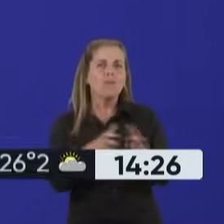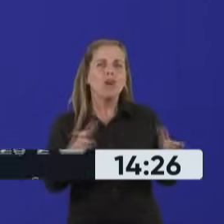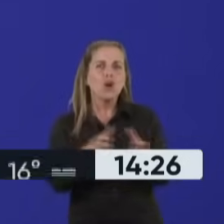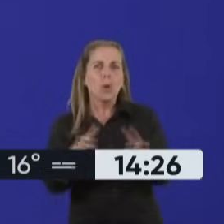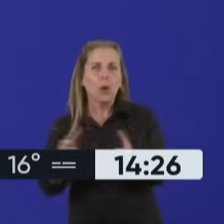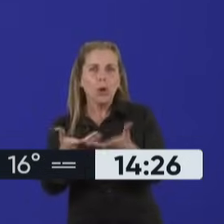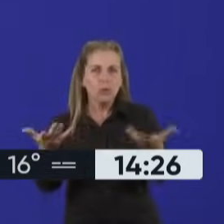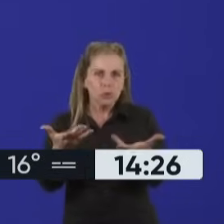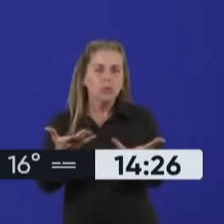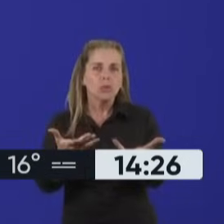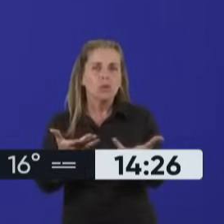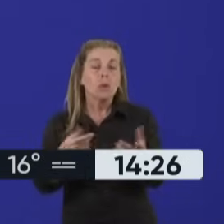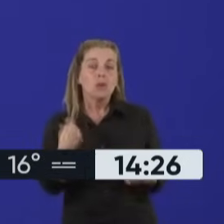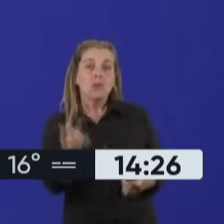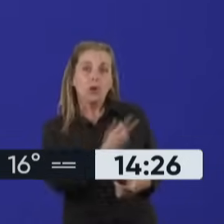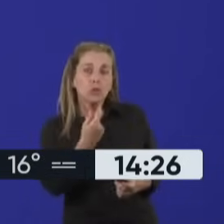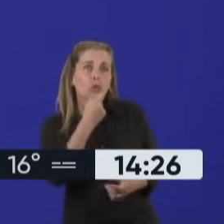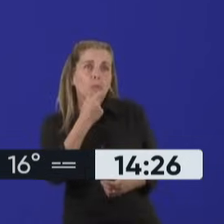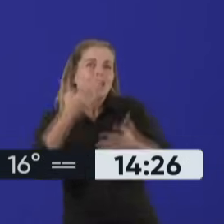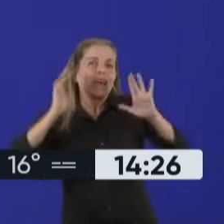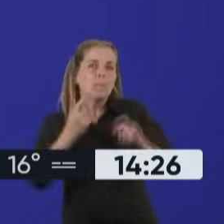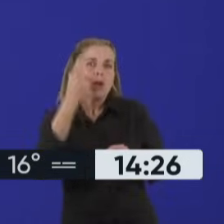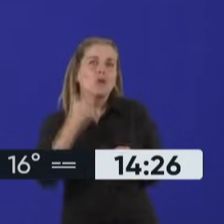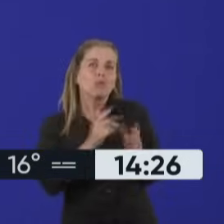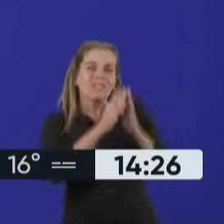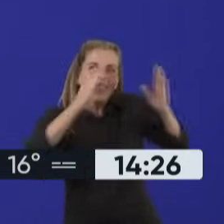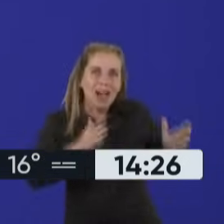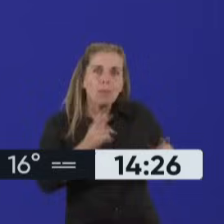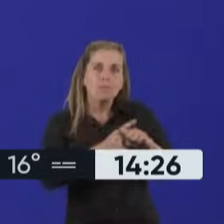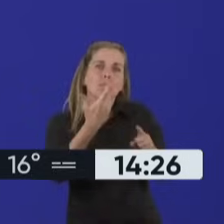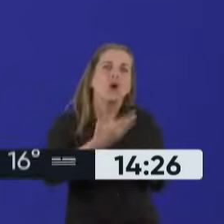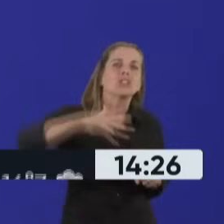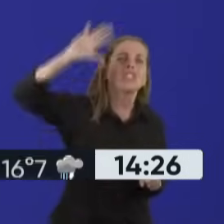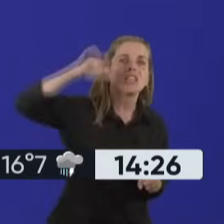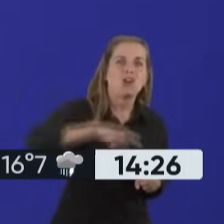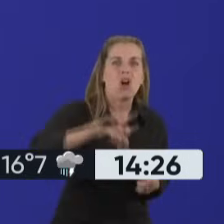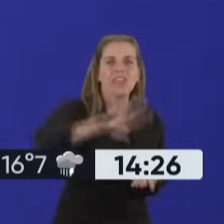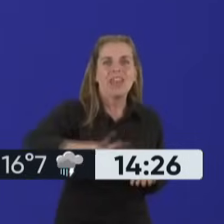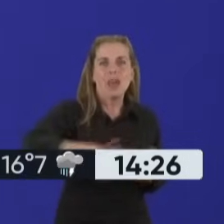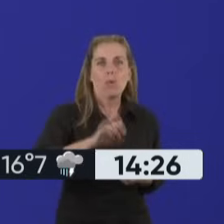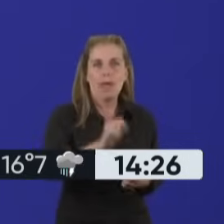4. Es decir, nosotros en un día podíamos quintuplicar la cantidad de dinero.